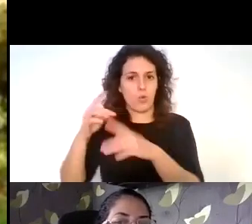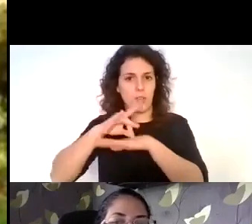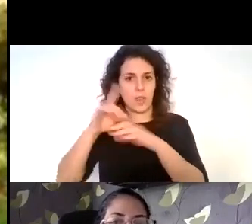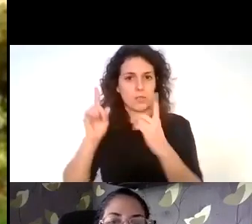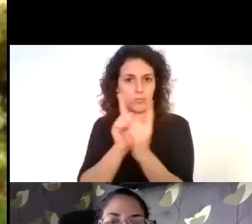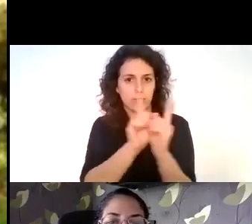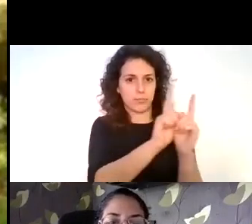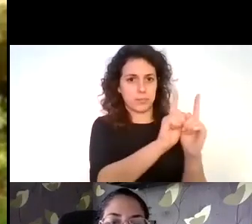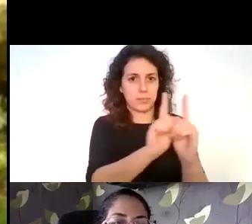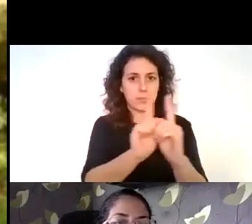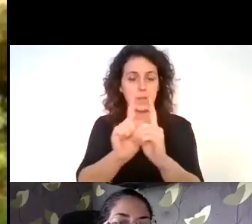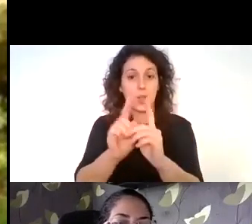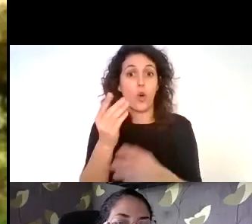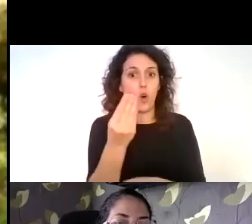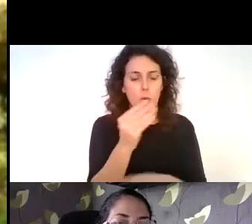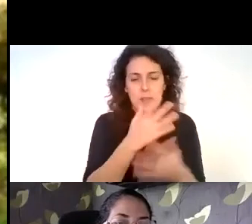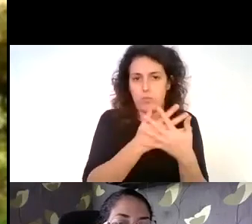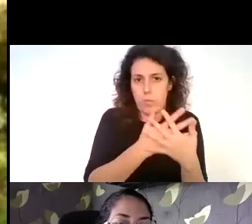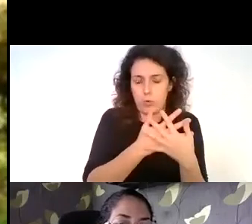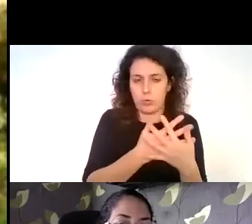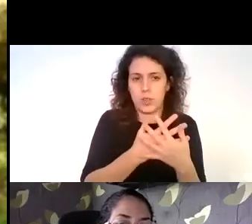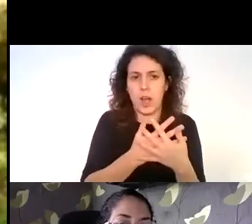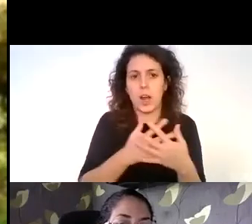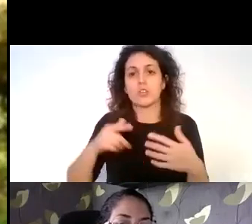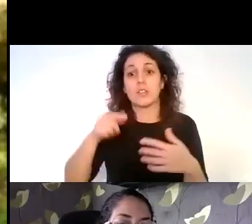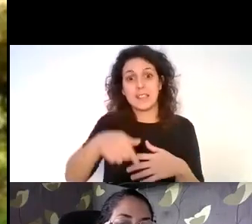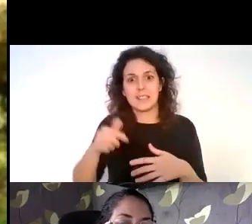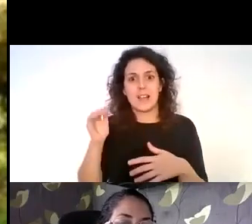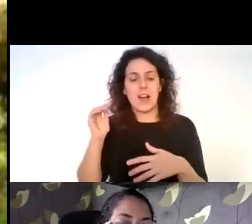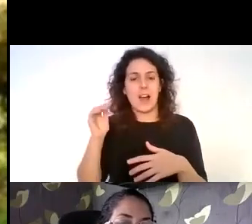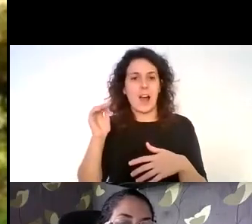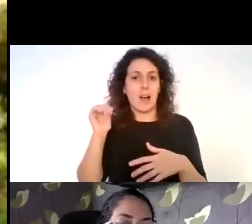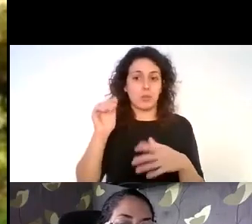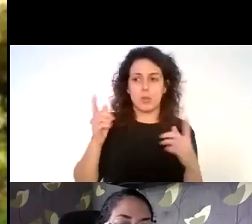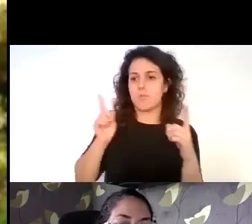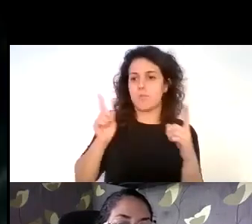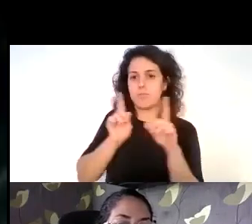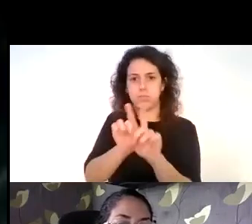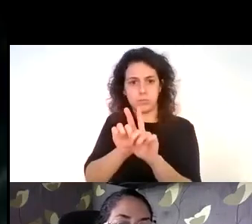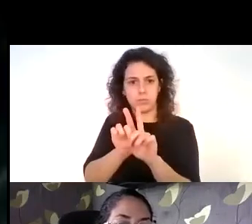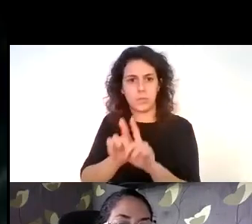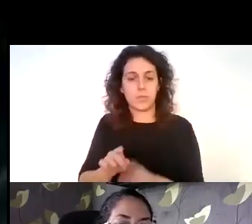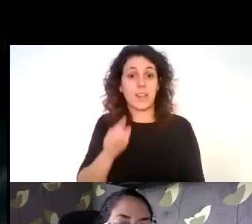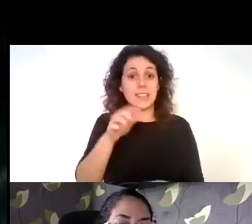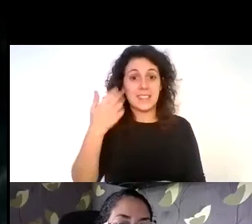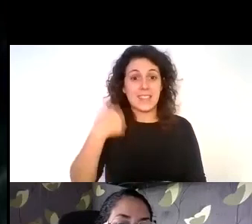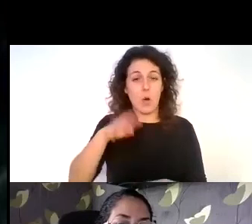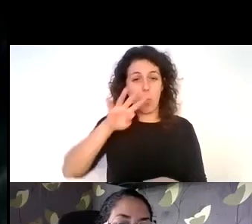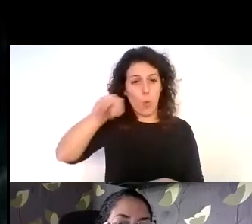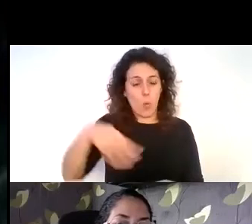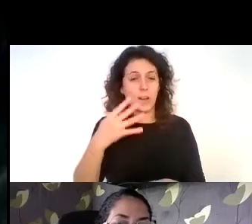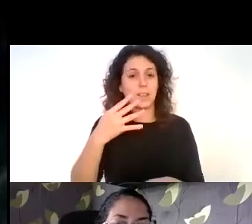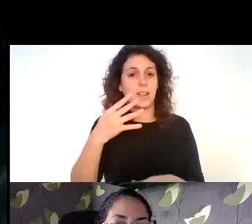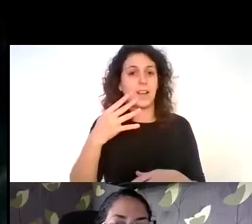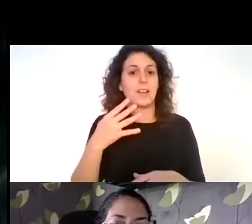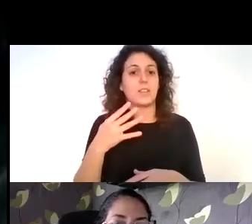Son jóvenes voluntarios que se han sumado a esta gran aventura de hacer esta travesía. Esta es la cuarta versión de la Caminata Internacional Volcán